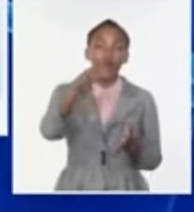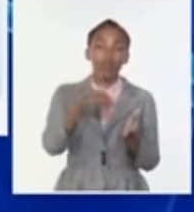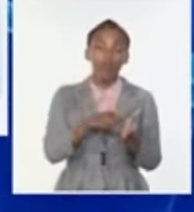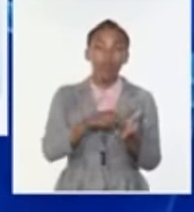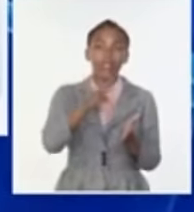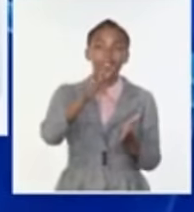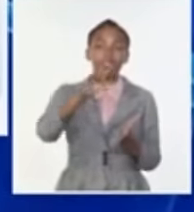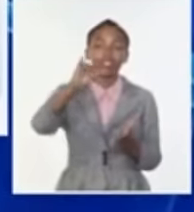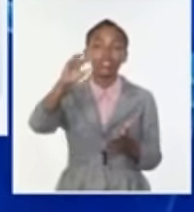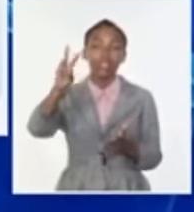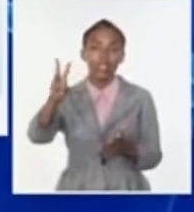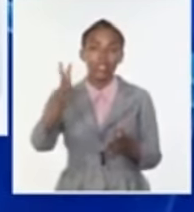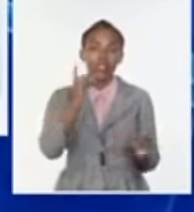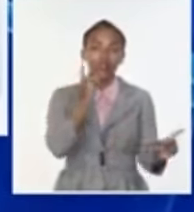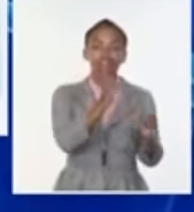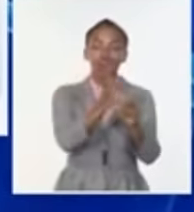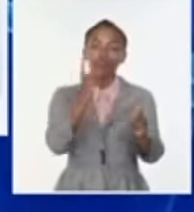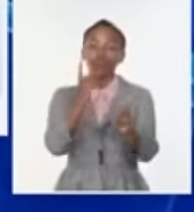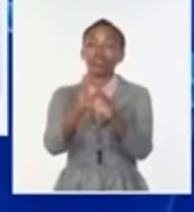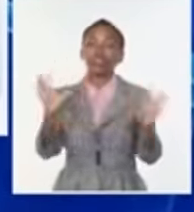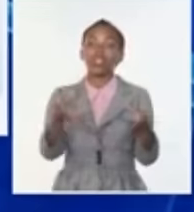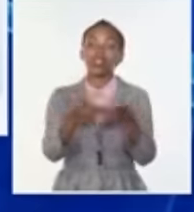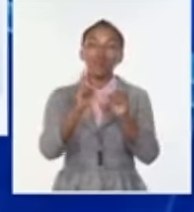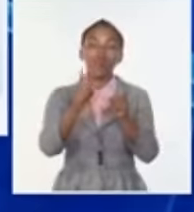4.363 encuentros con